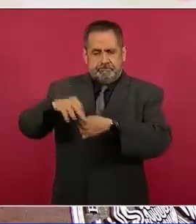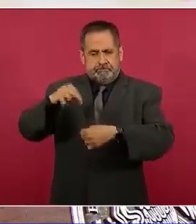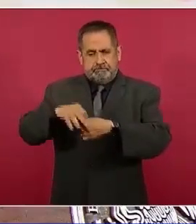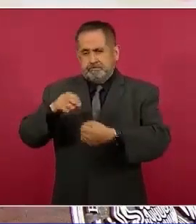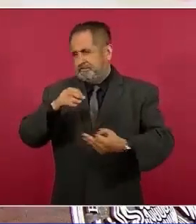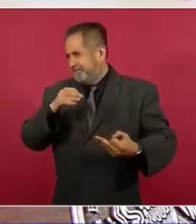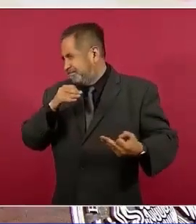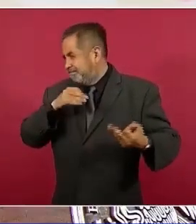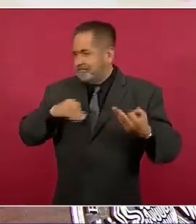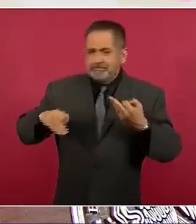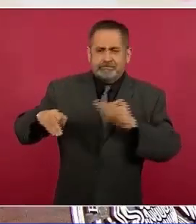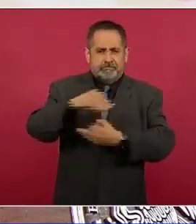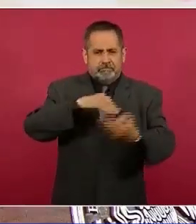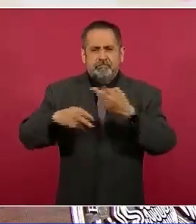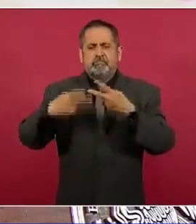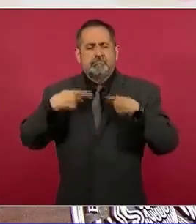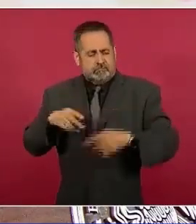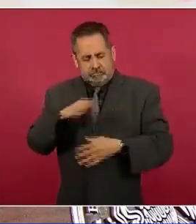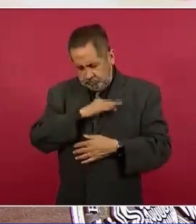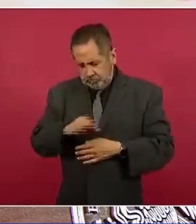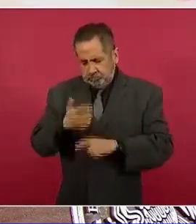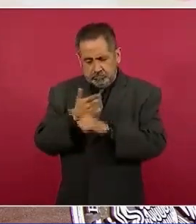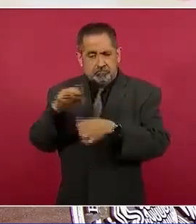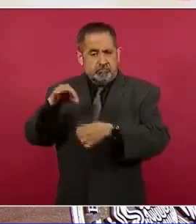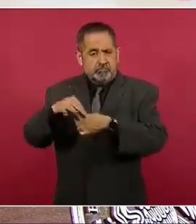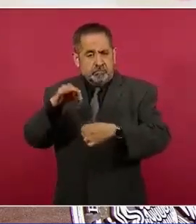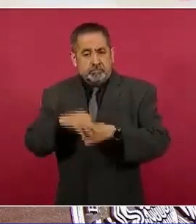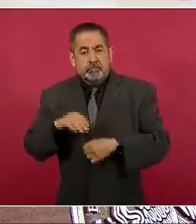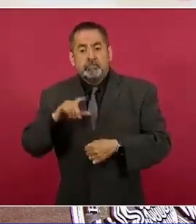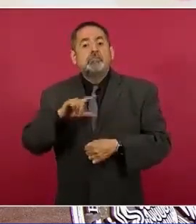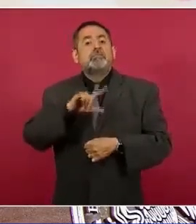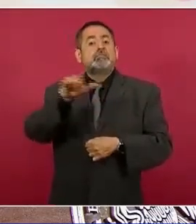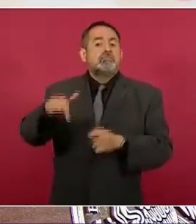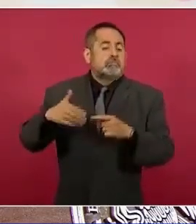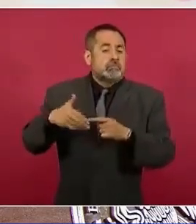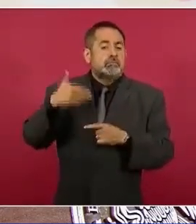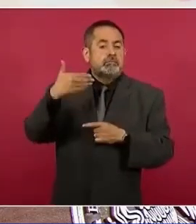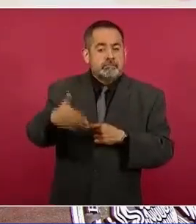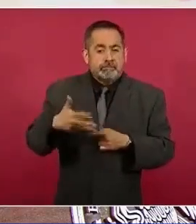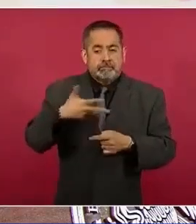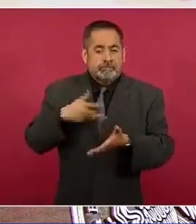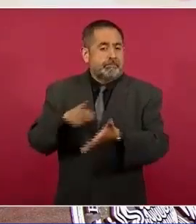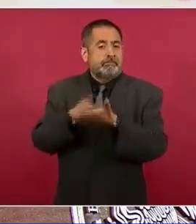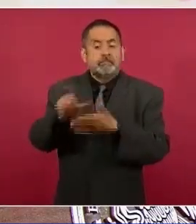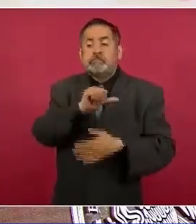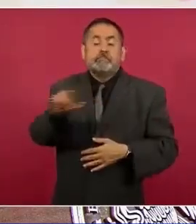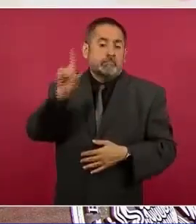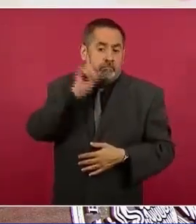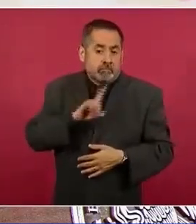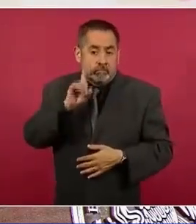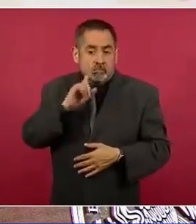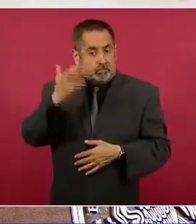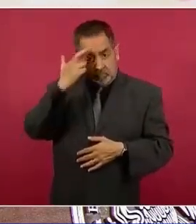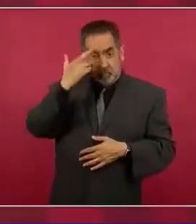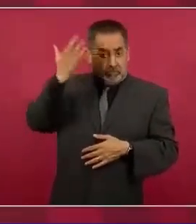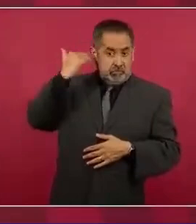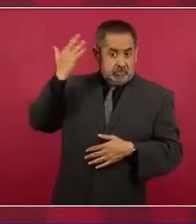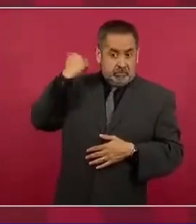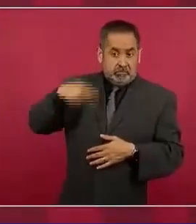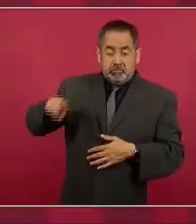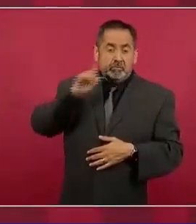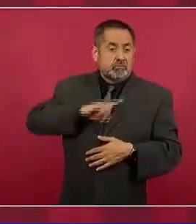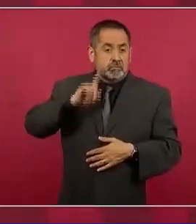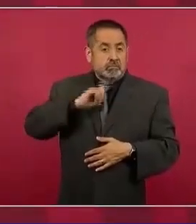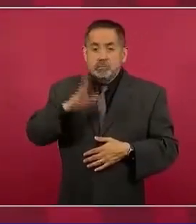universal y luego el voto, el derecho al voto de la mujer, que tampoco podía